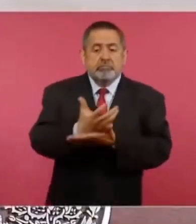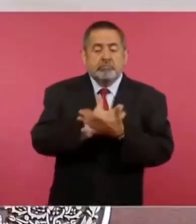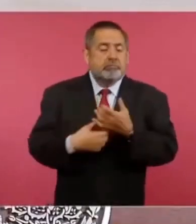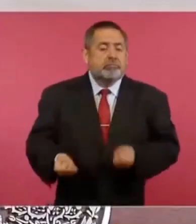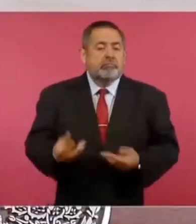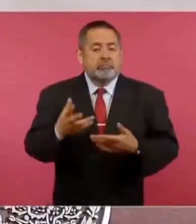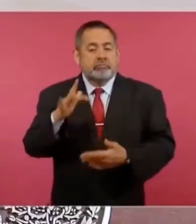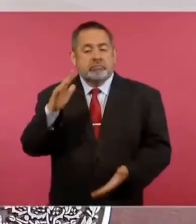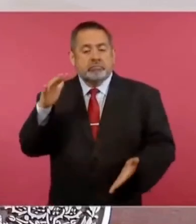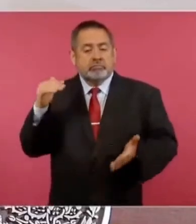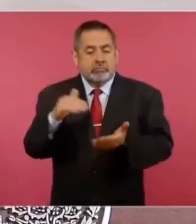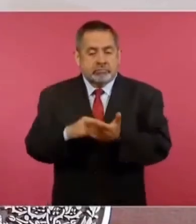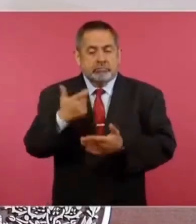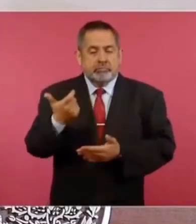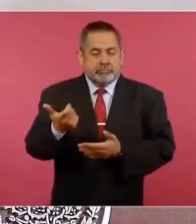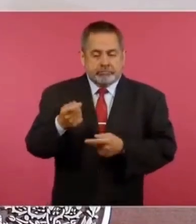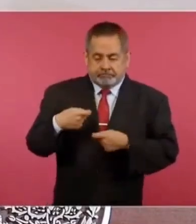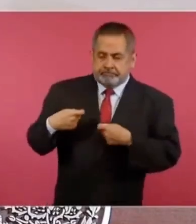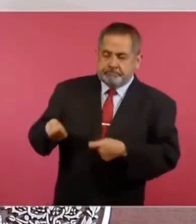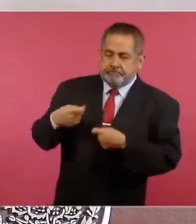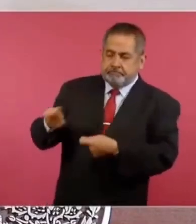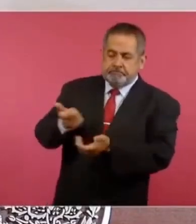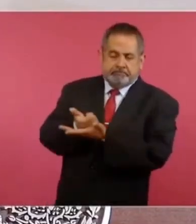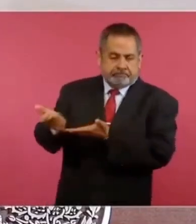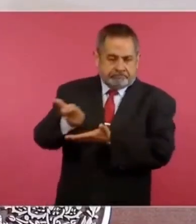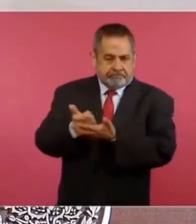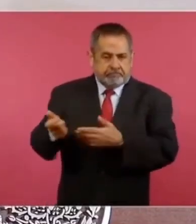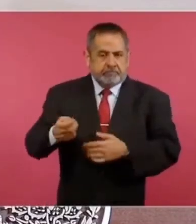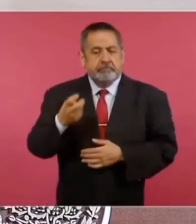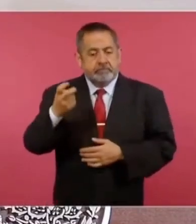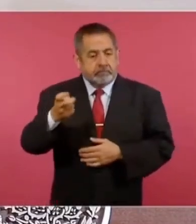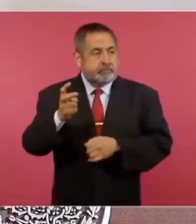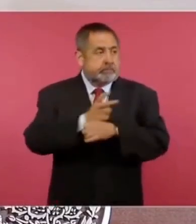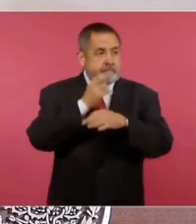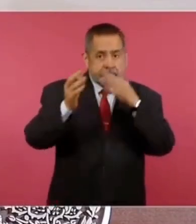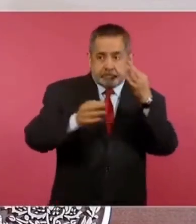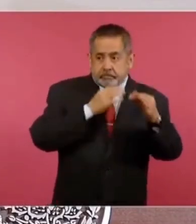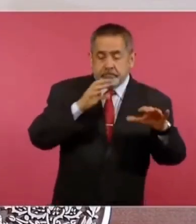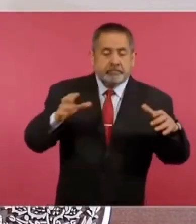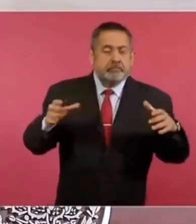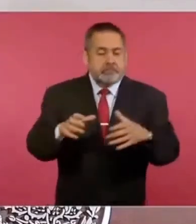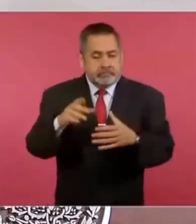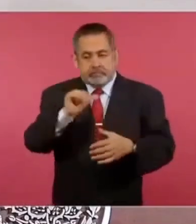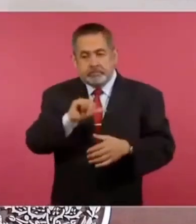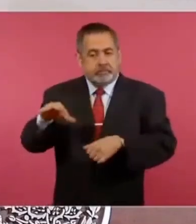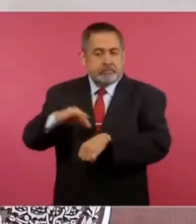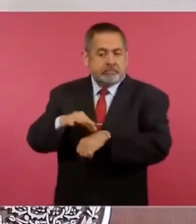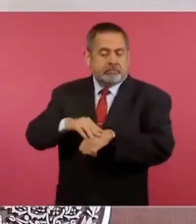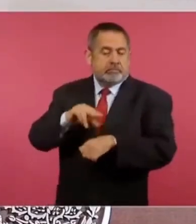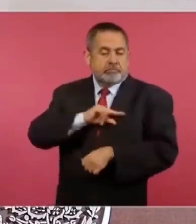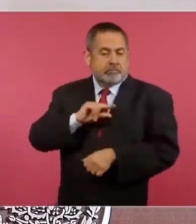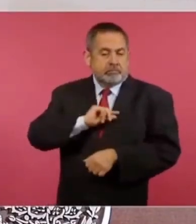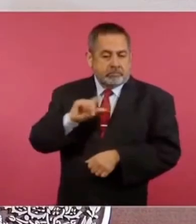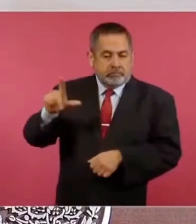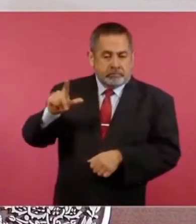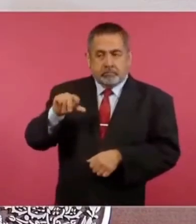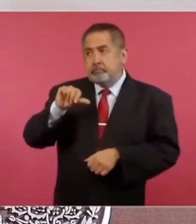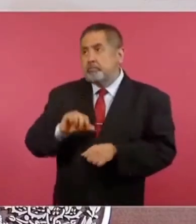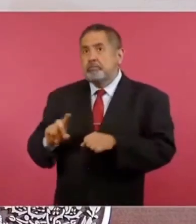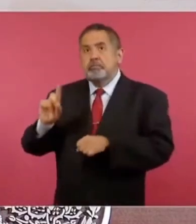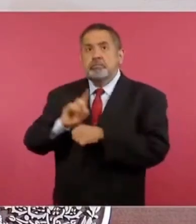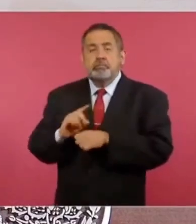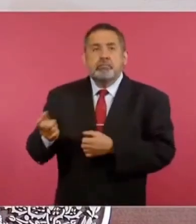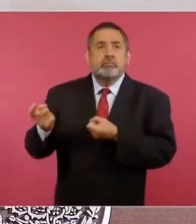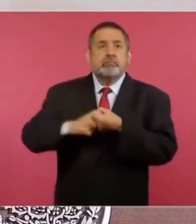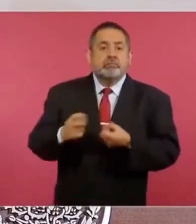50,000 pesos. En ese sentido, de esa convocatoria de médicos especialistas, hasta el día de hoy